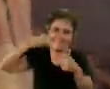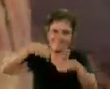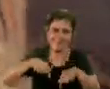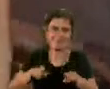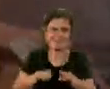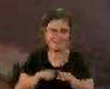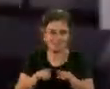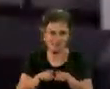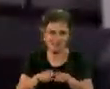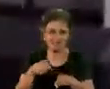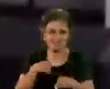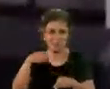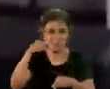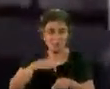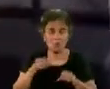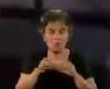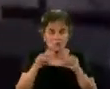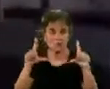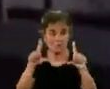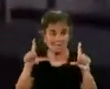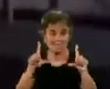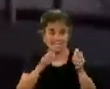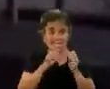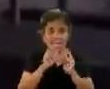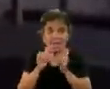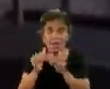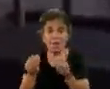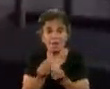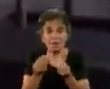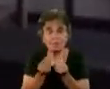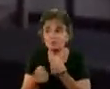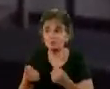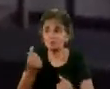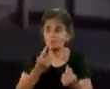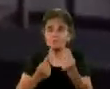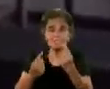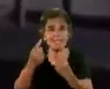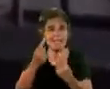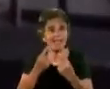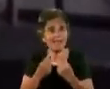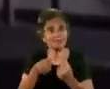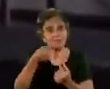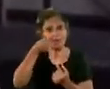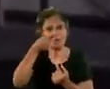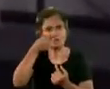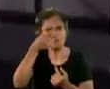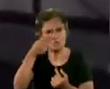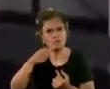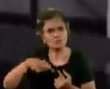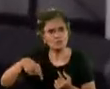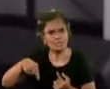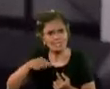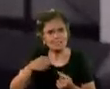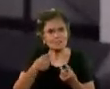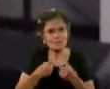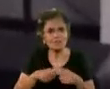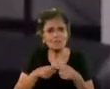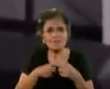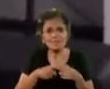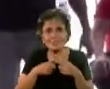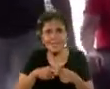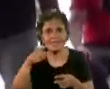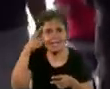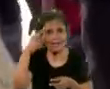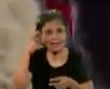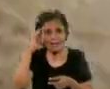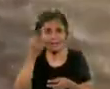la gratísima sorpresa de que se acercaron un montón de jóvenes para con la curiosidad de querer aprender esta técnica, que ya se está